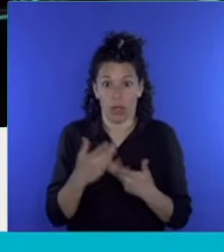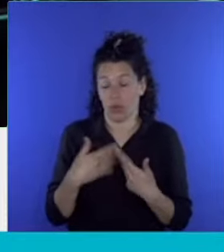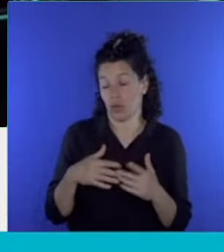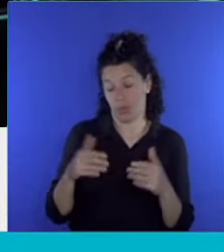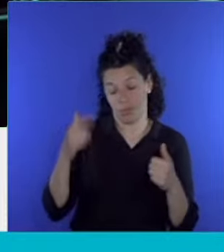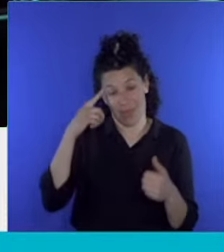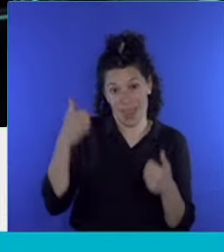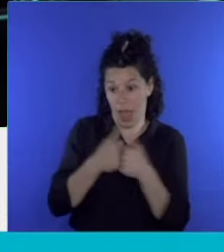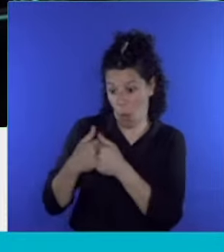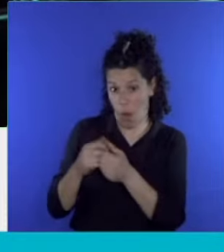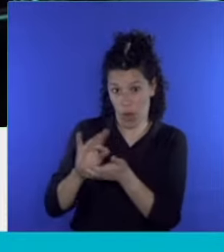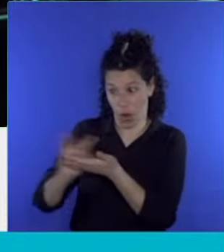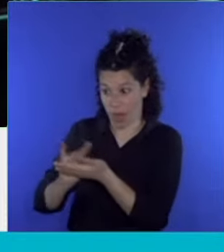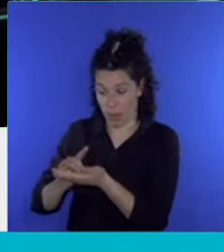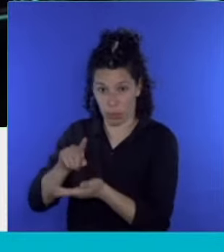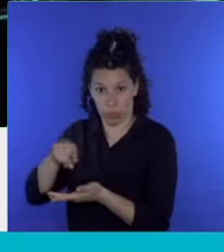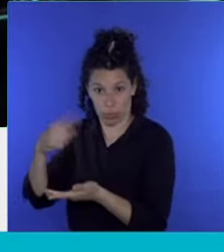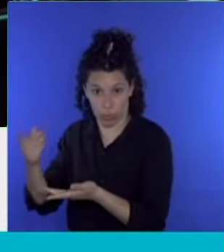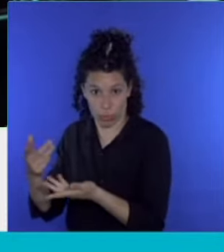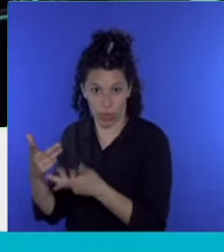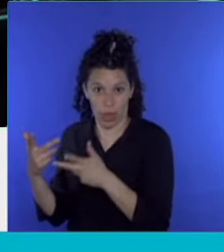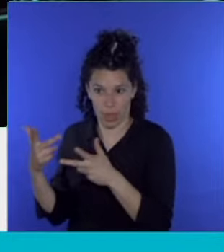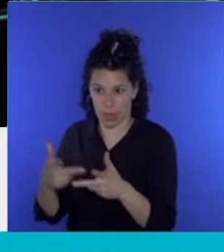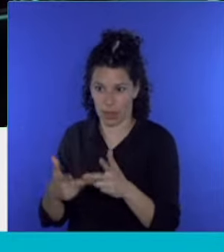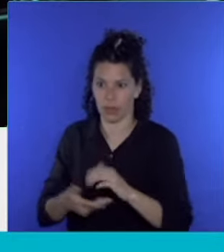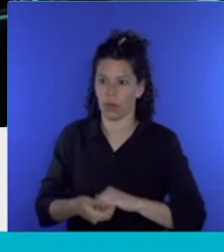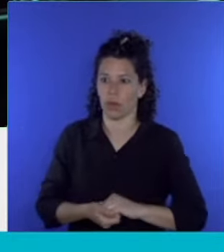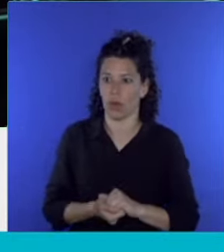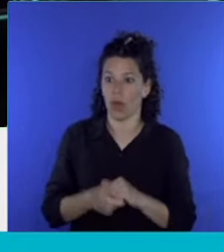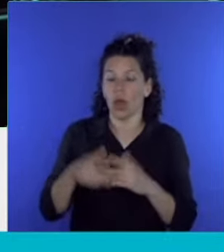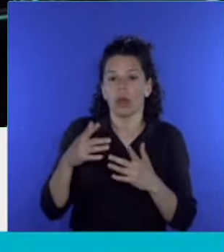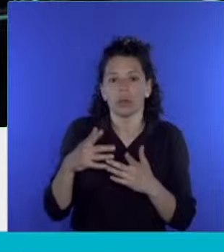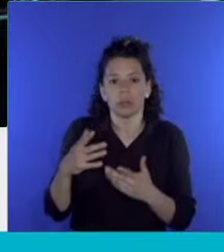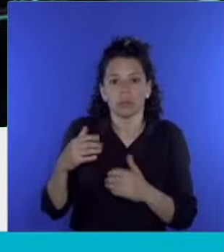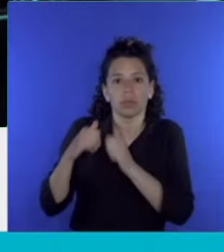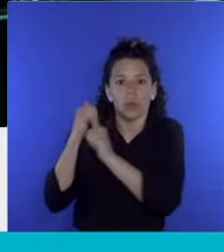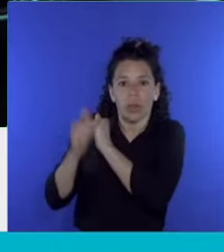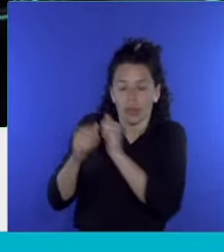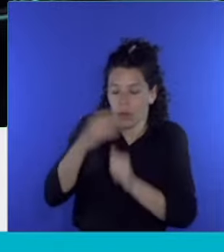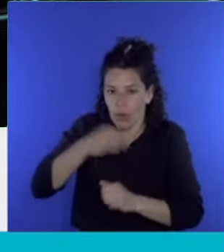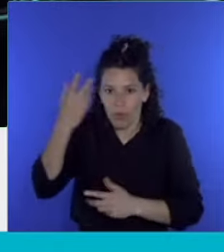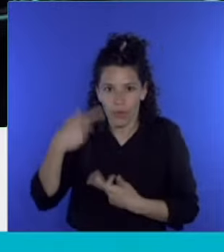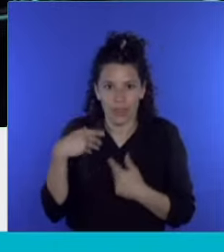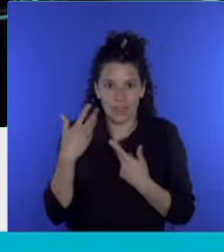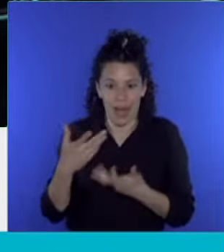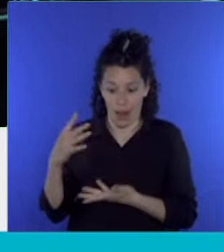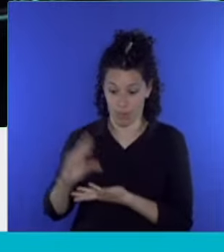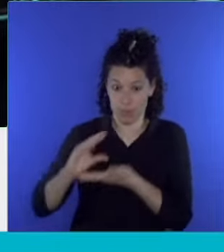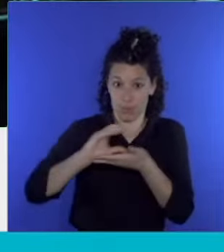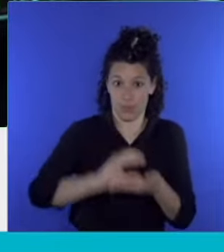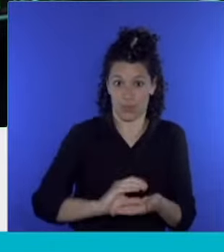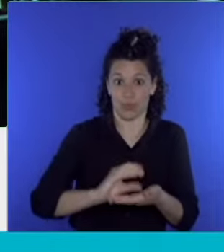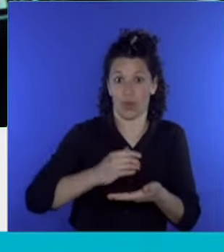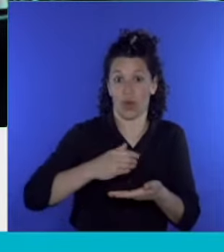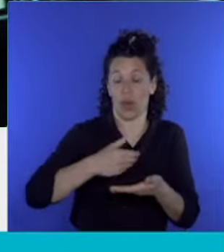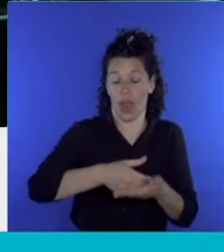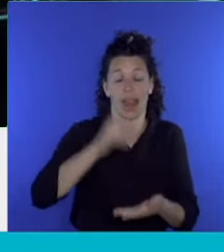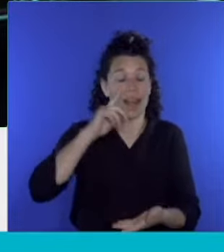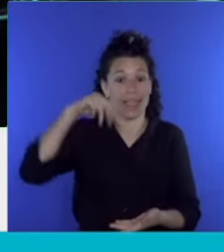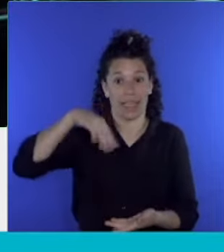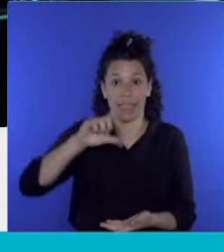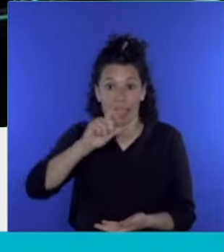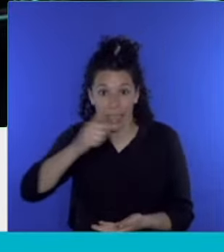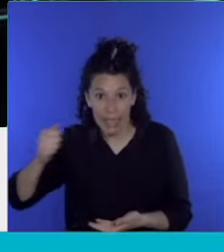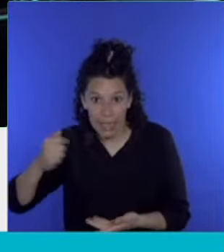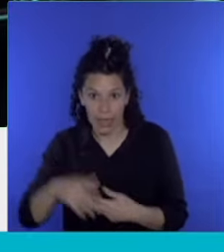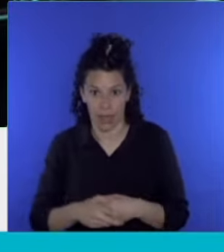dijo nos olvidamos que la historia oficial fue también financiada por el inca nos olvidamos que el secreto